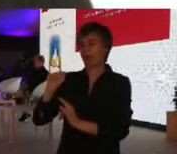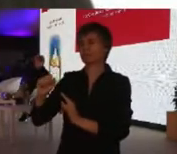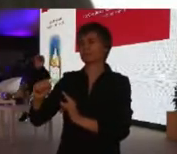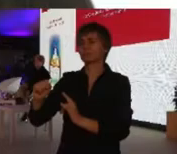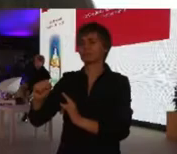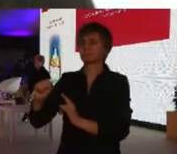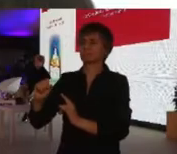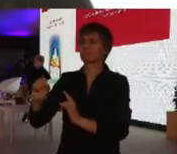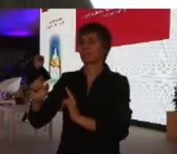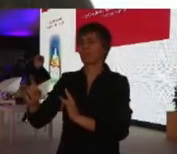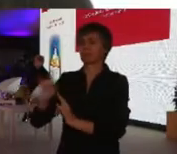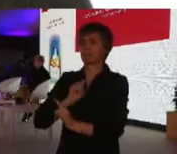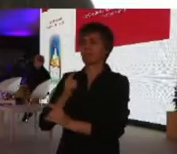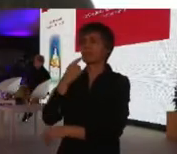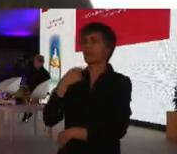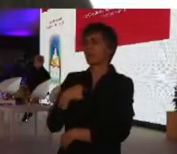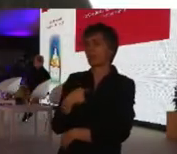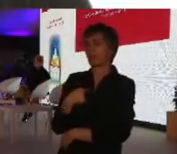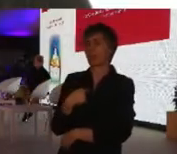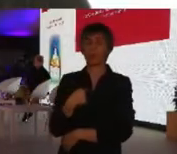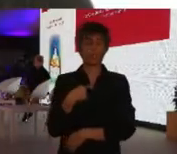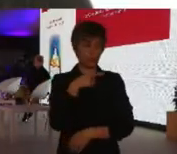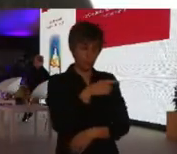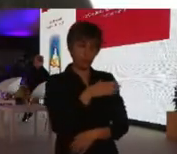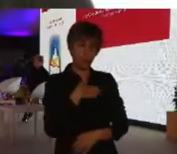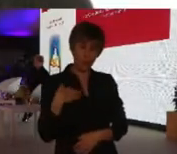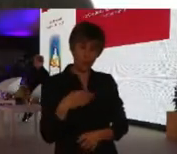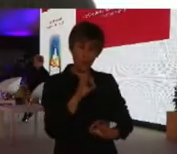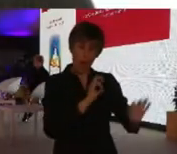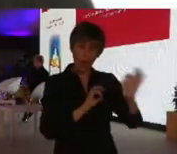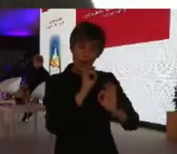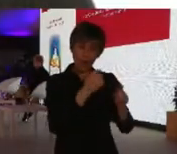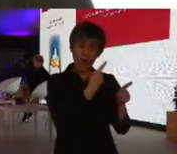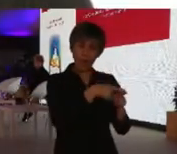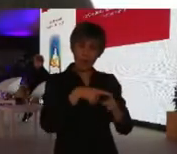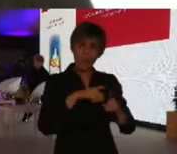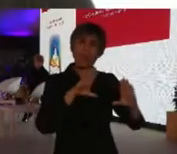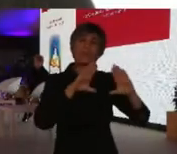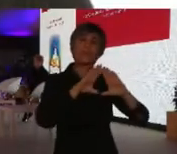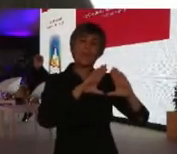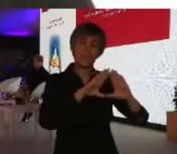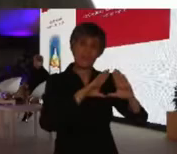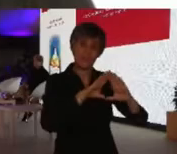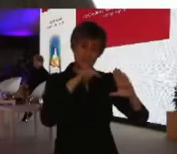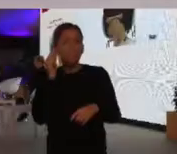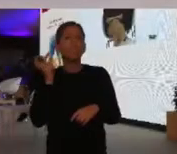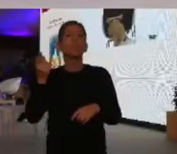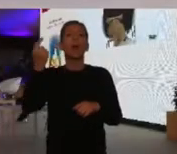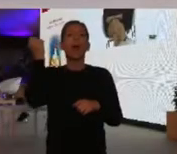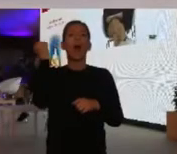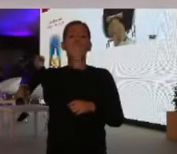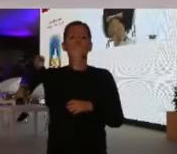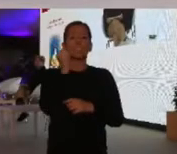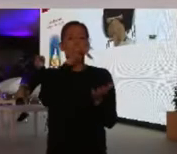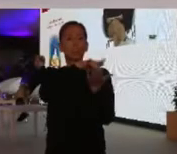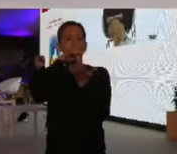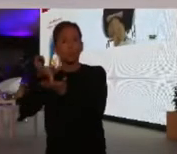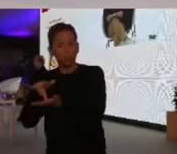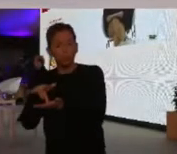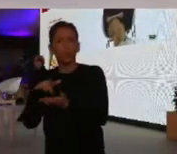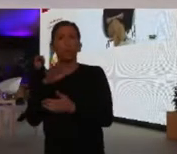mensaje: Rosa, ¿estarías dispuesta a organizar actividades feministas aquí en Pontevedra?